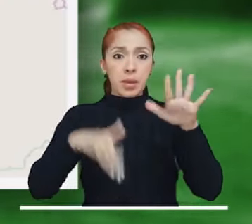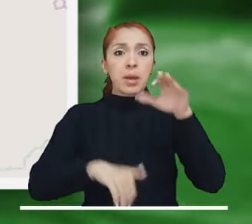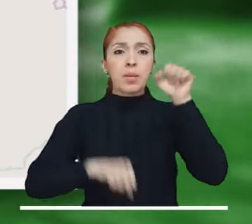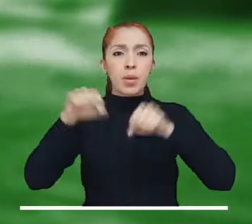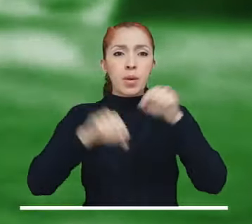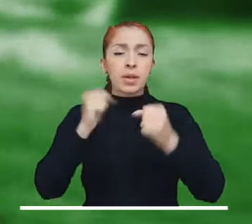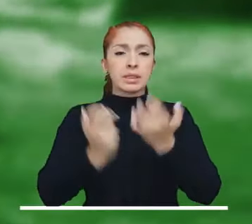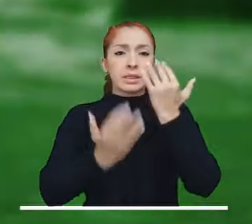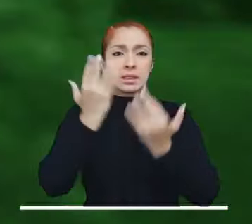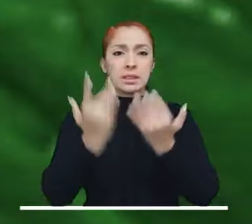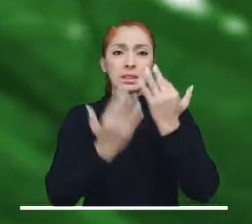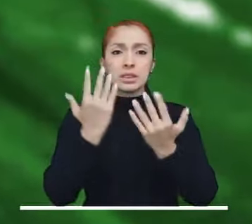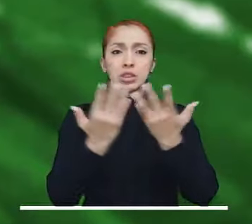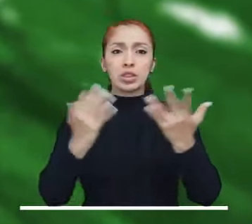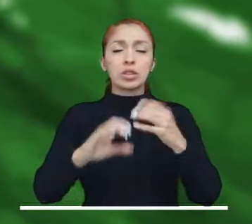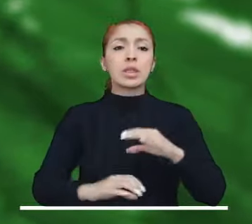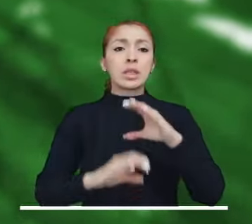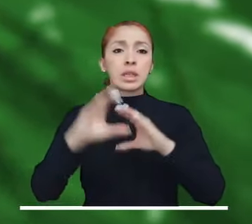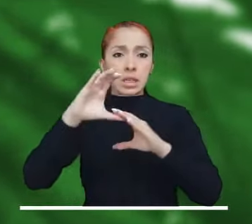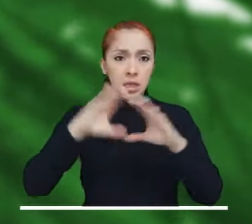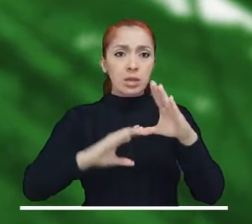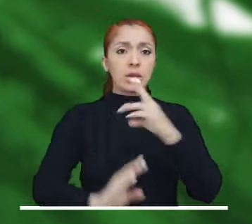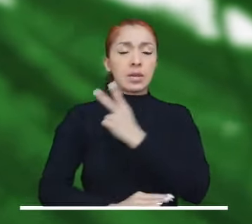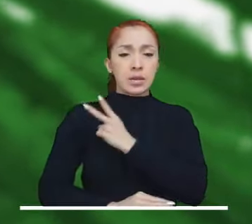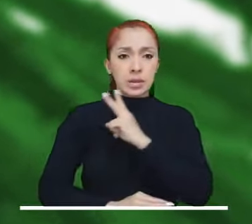El Peñón y Nimaima, en Cundinamarca.